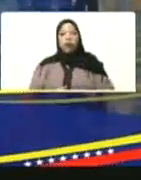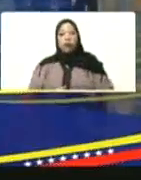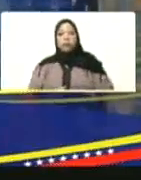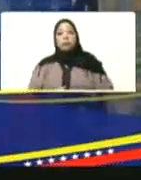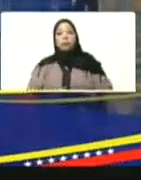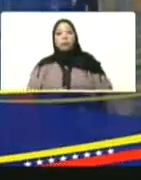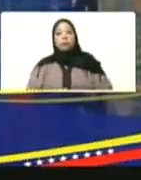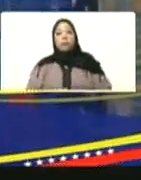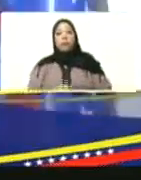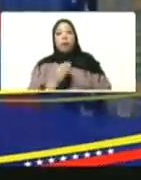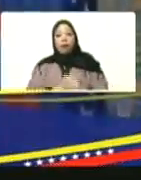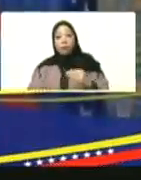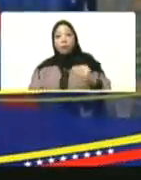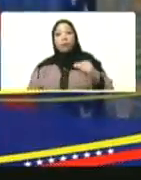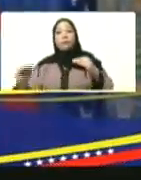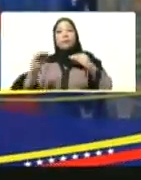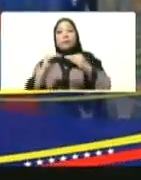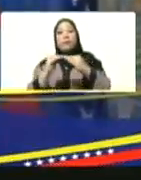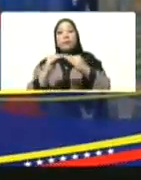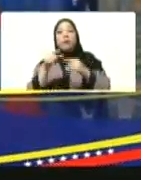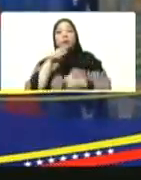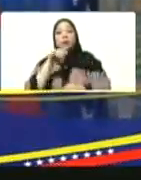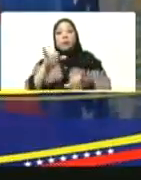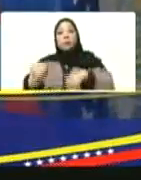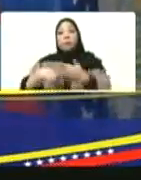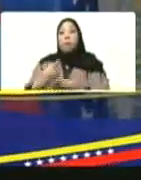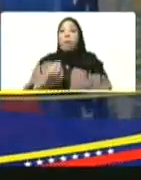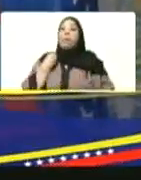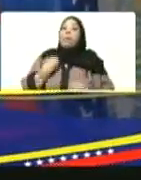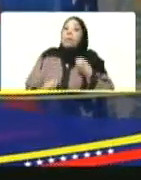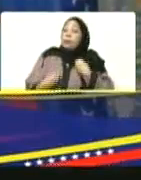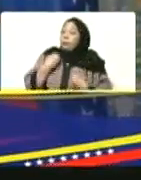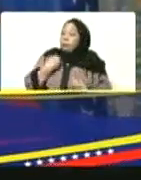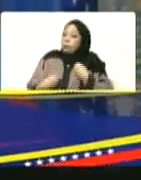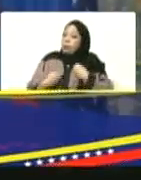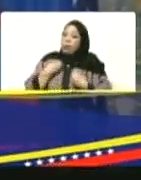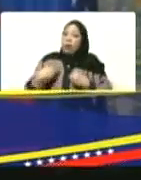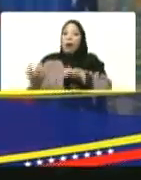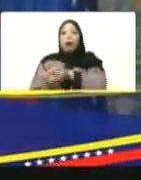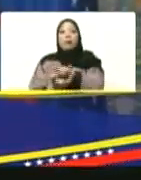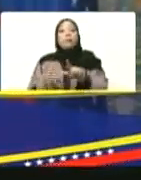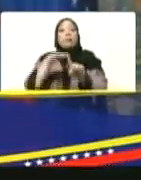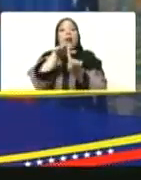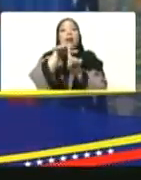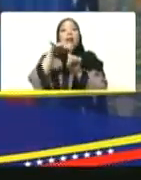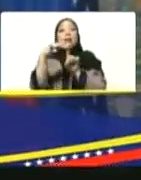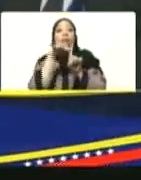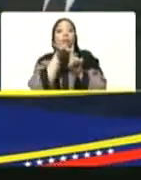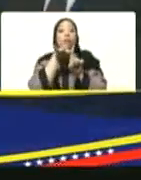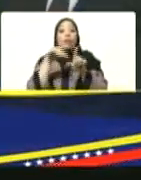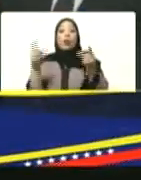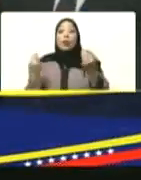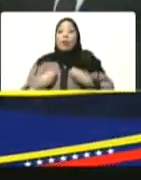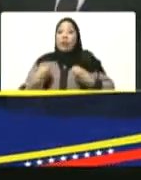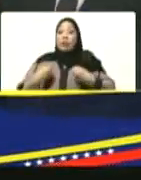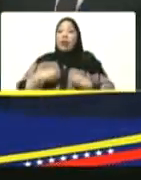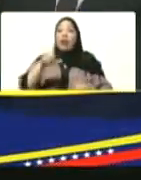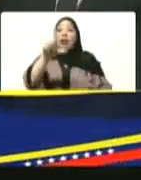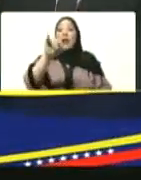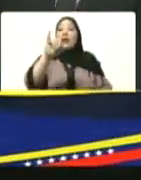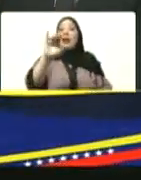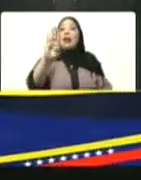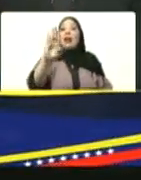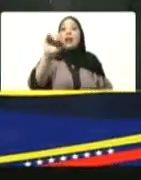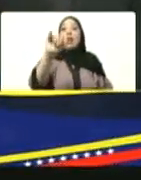le hemos expresado nuestra preocupación por la situación de Libia. Nous